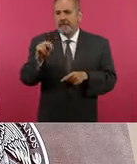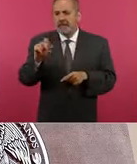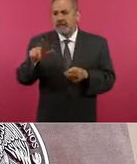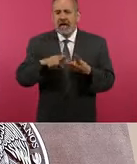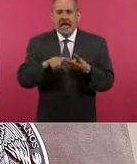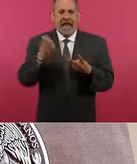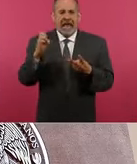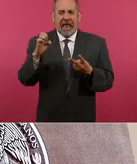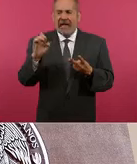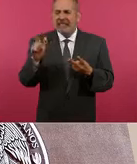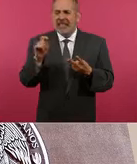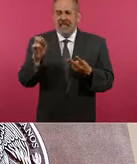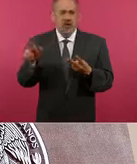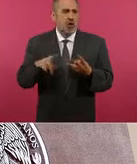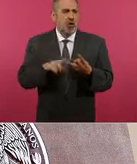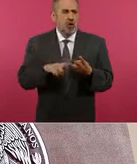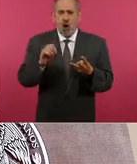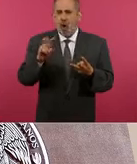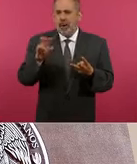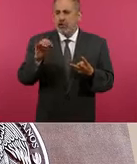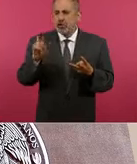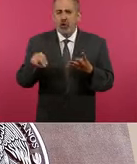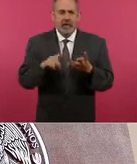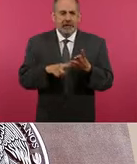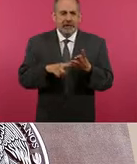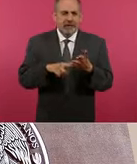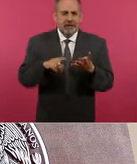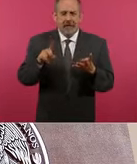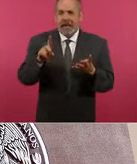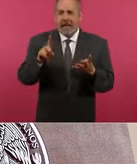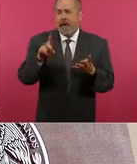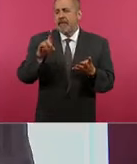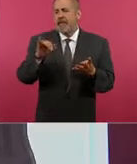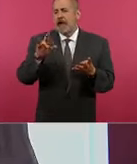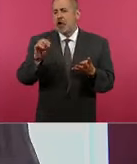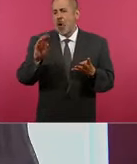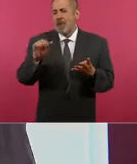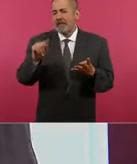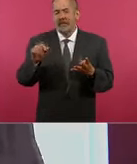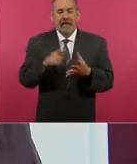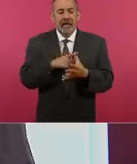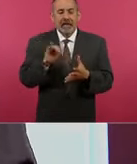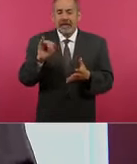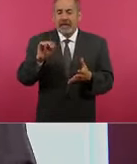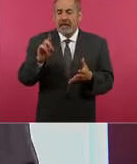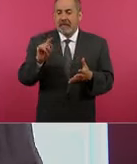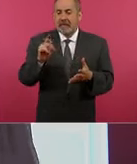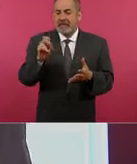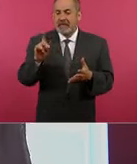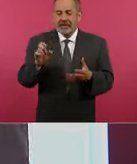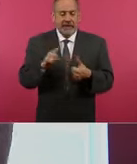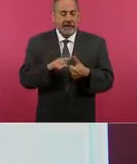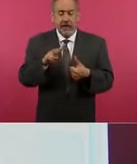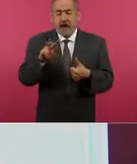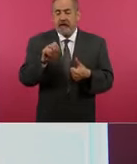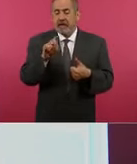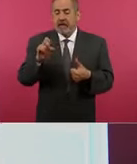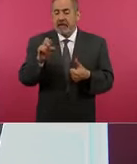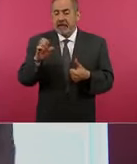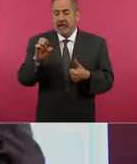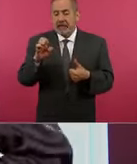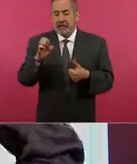Excelsior, Milenio, Ovaciones, La Razón, Diario Basta, El Independiente, El Día, El Valle del Estado de